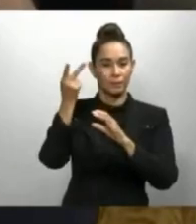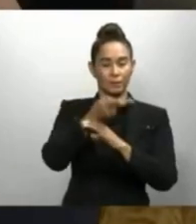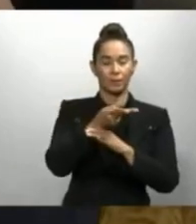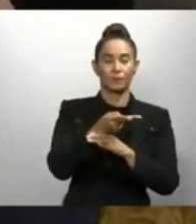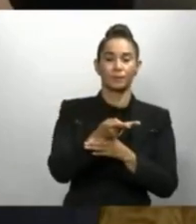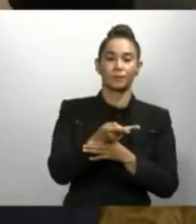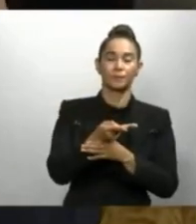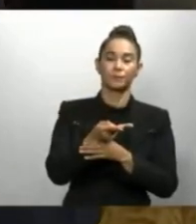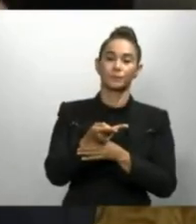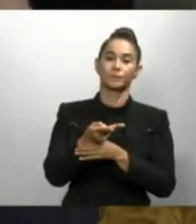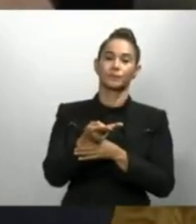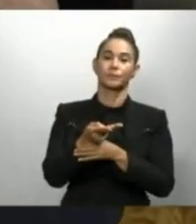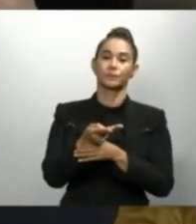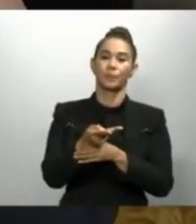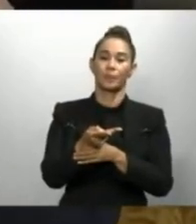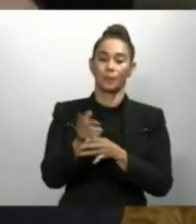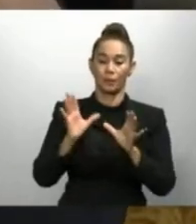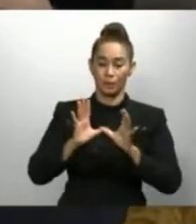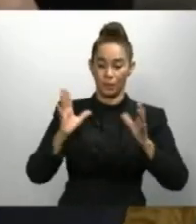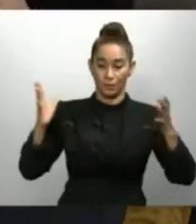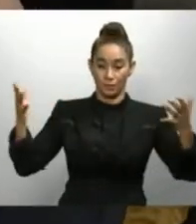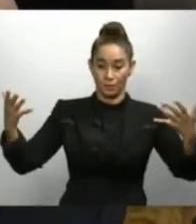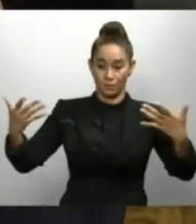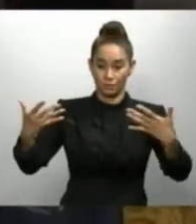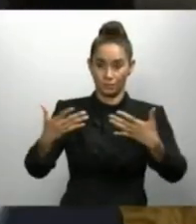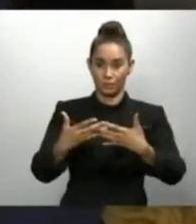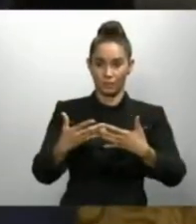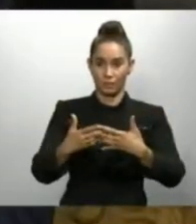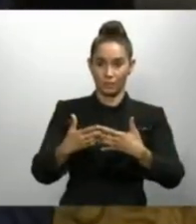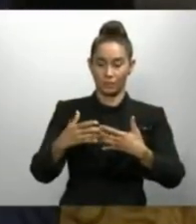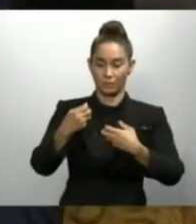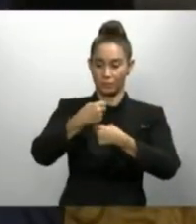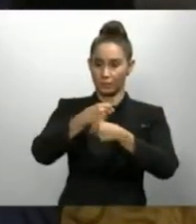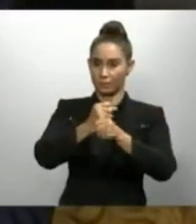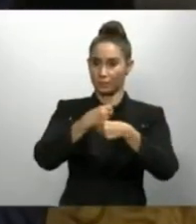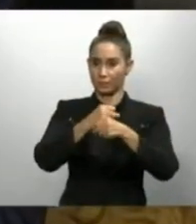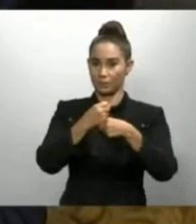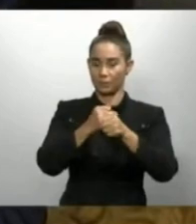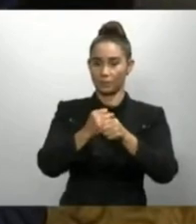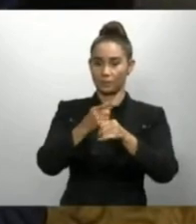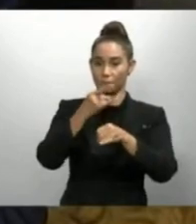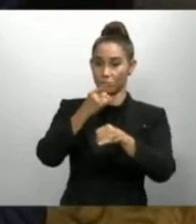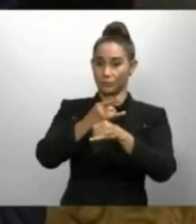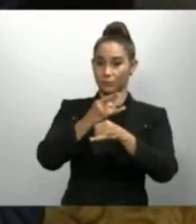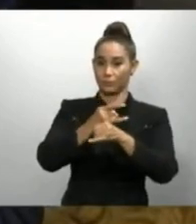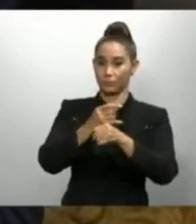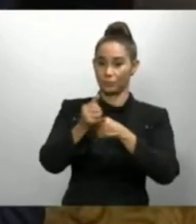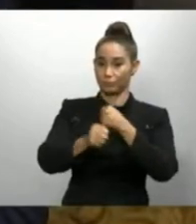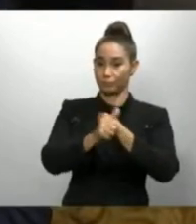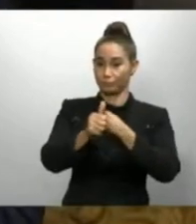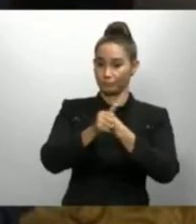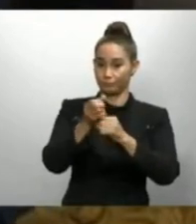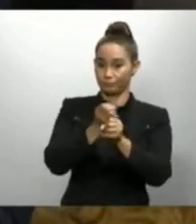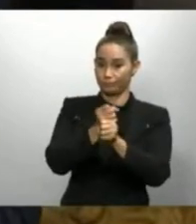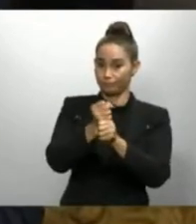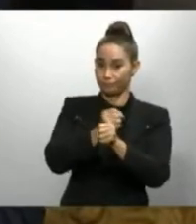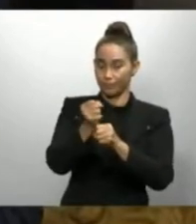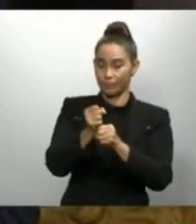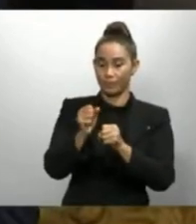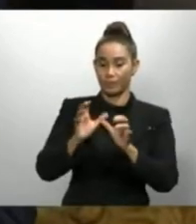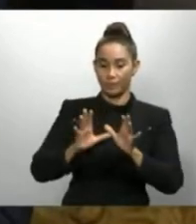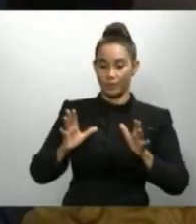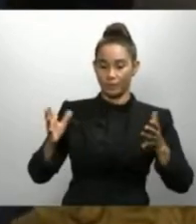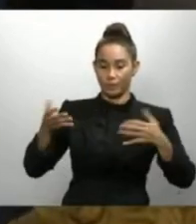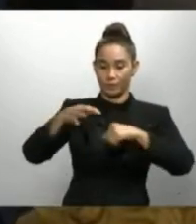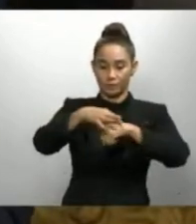son destilerías grandes que se han encontrado en medio de fincas y